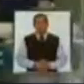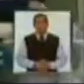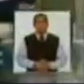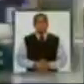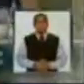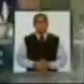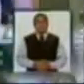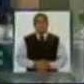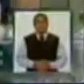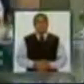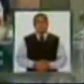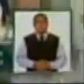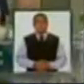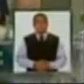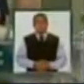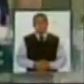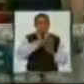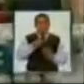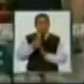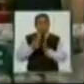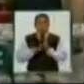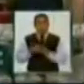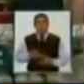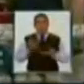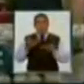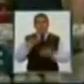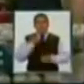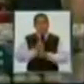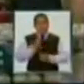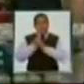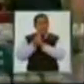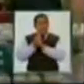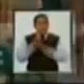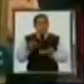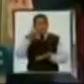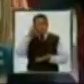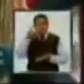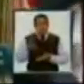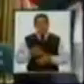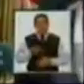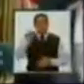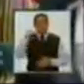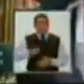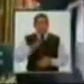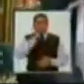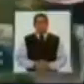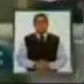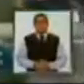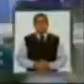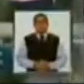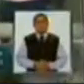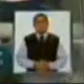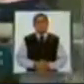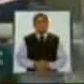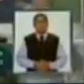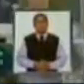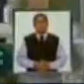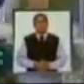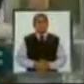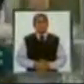de personal de militares en retiro, o sea, que lo tiene Pero también cualquier como que gobierno, queda ¿no? la incógnita, ¿no? ¿Por qué se fue el señor